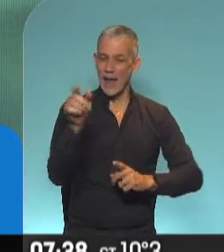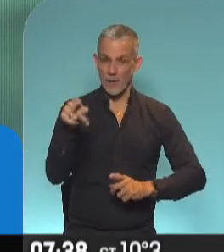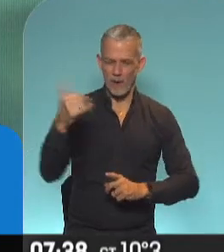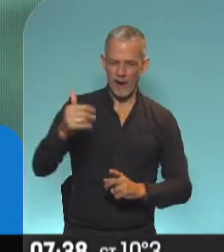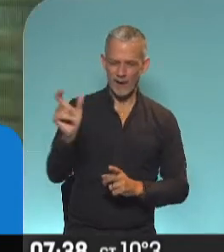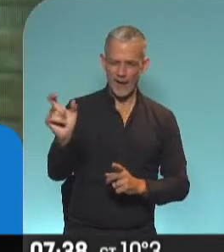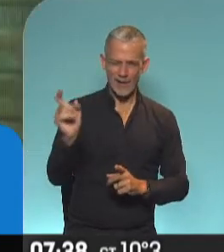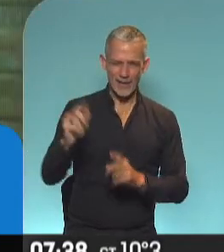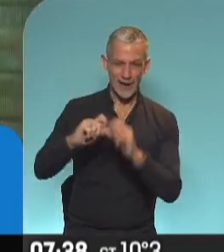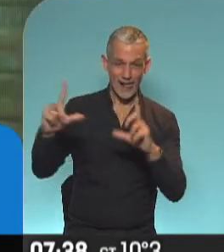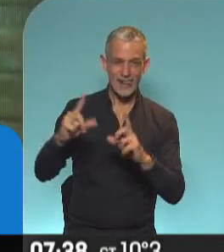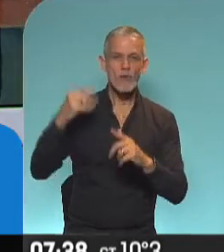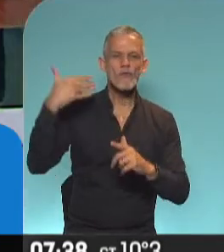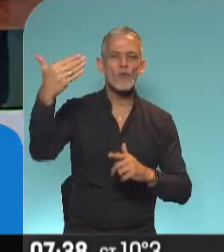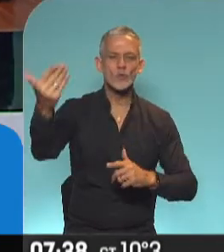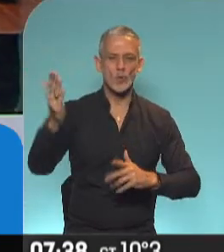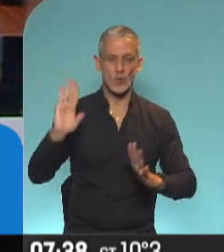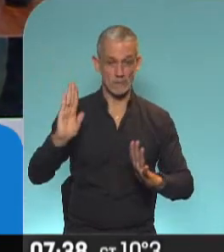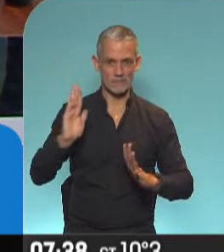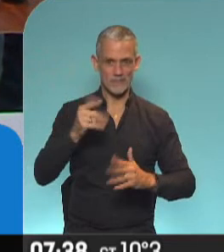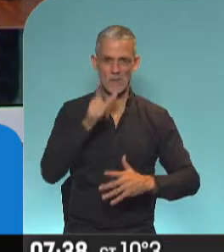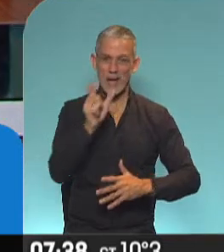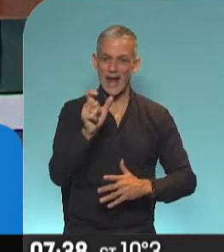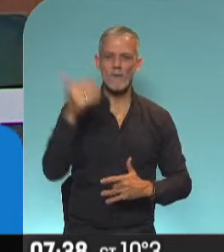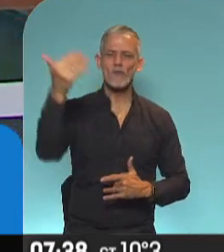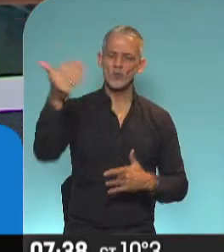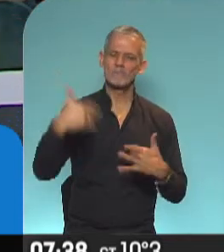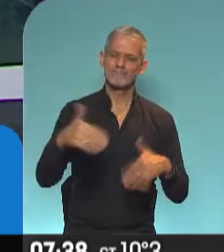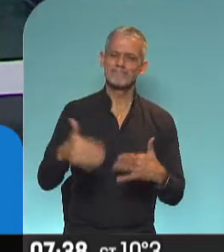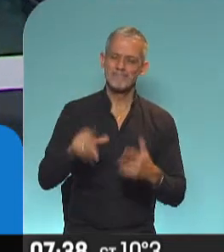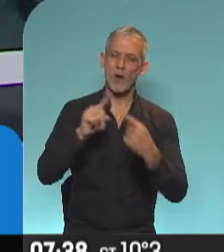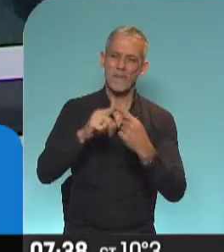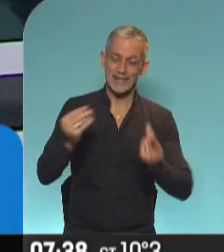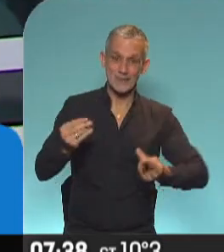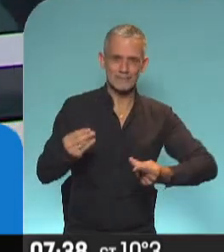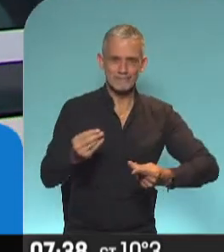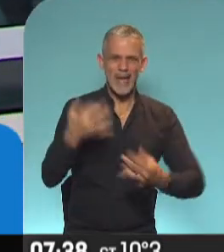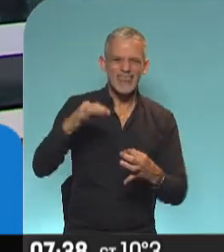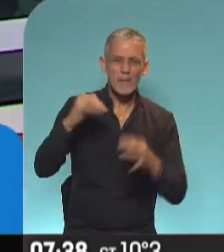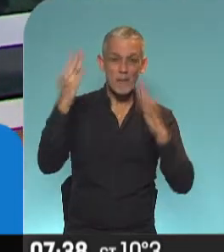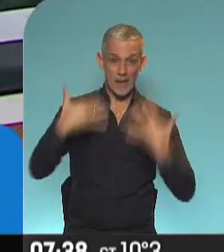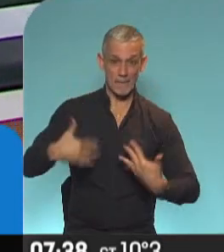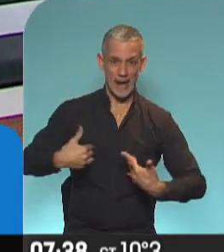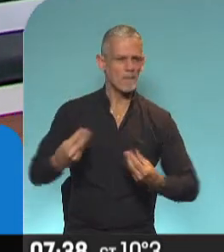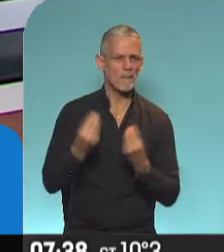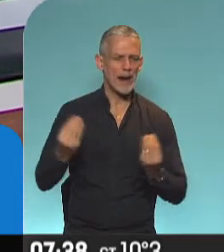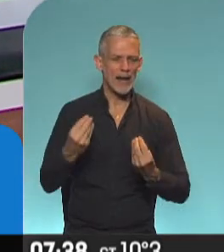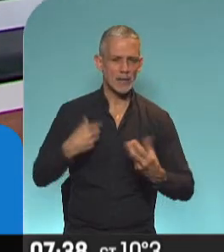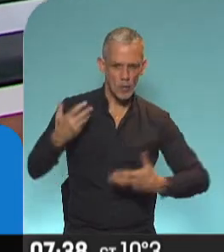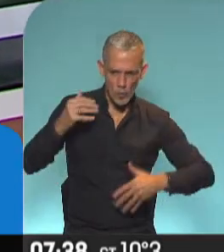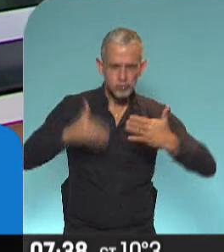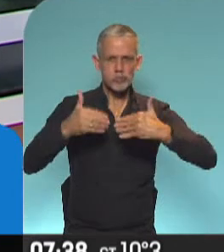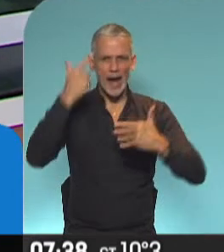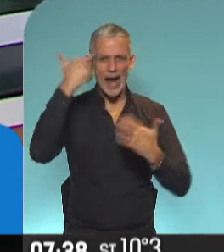Es interesantísima, el tema futuro también. Exacto, porque bueno, antes de eso dice justamente que hay que prepararse, hay que desarrollar